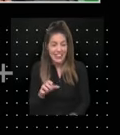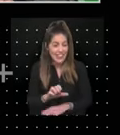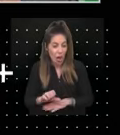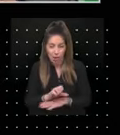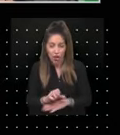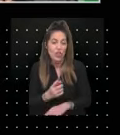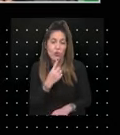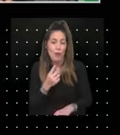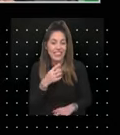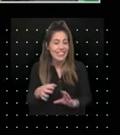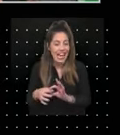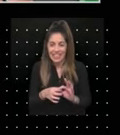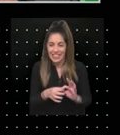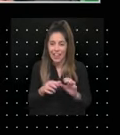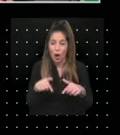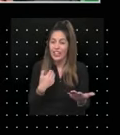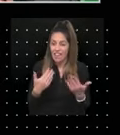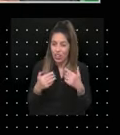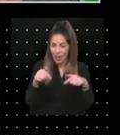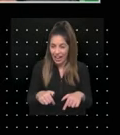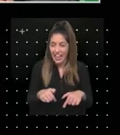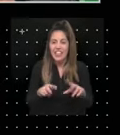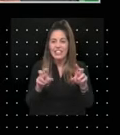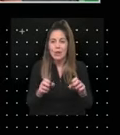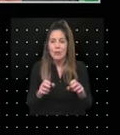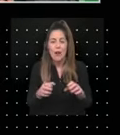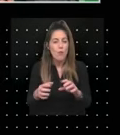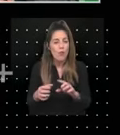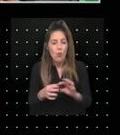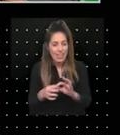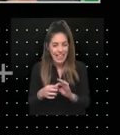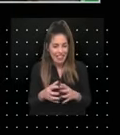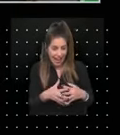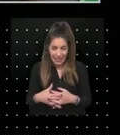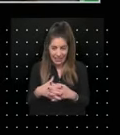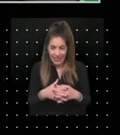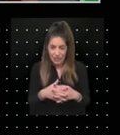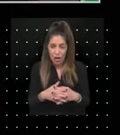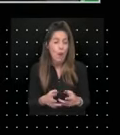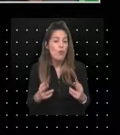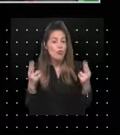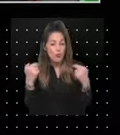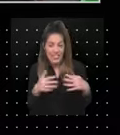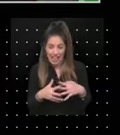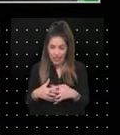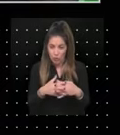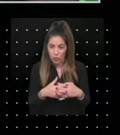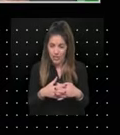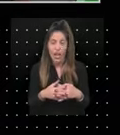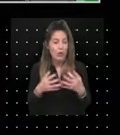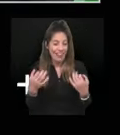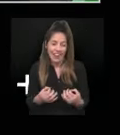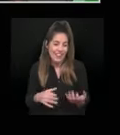que es una política muy ligada, y hoy estaban hablando aquí de ese tema, muy ligada a Estados Unidos y muy sumisa a Estados Unidos, en una